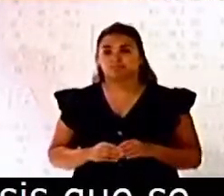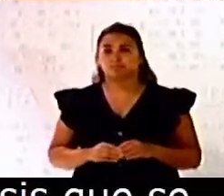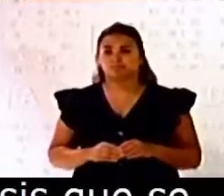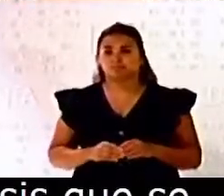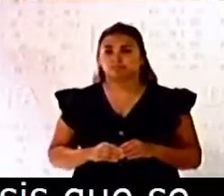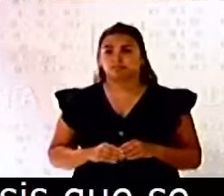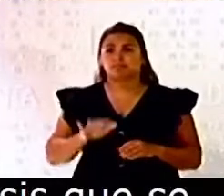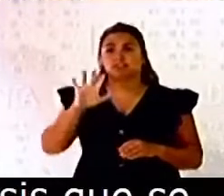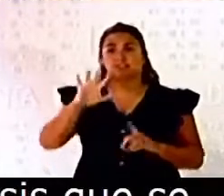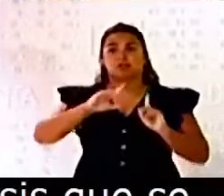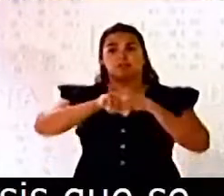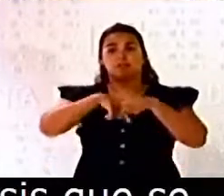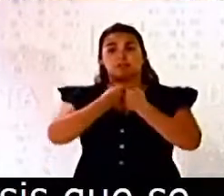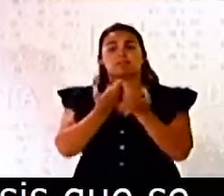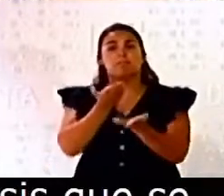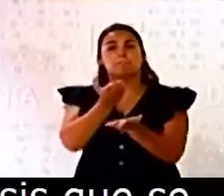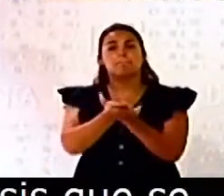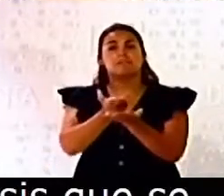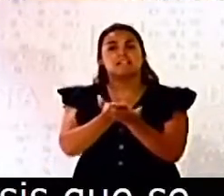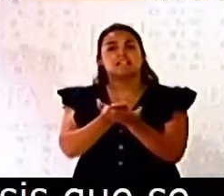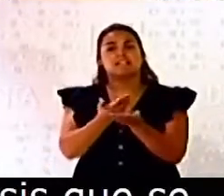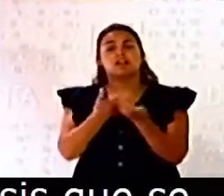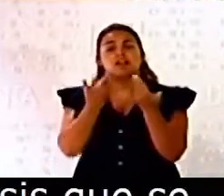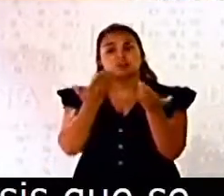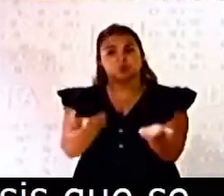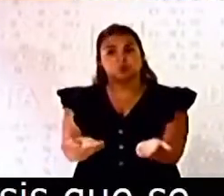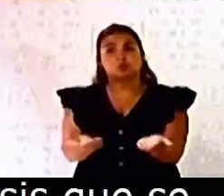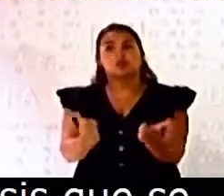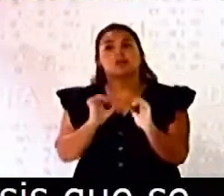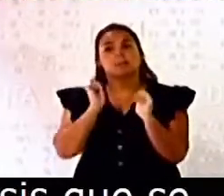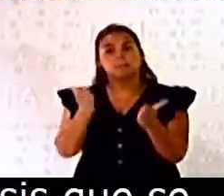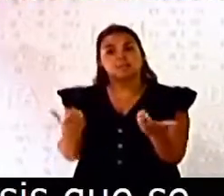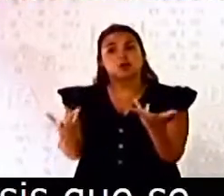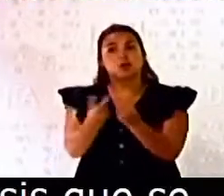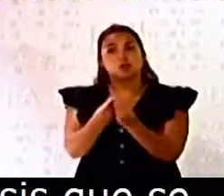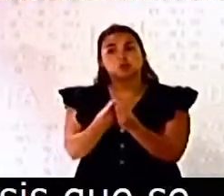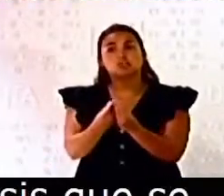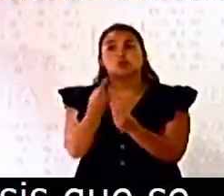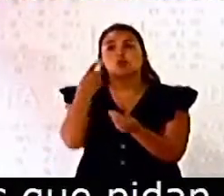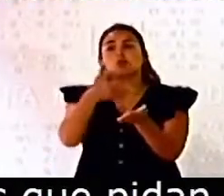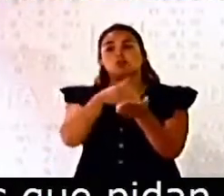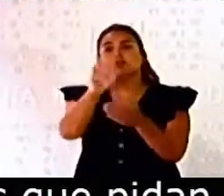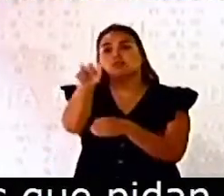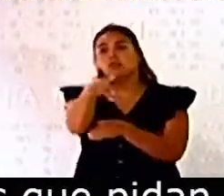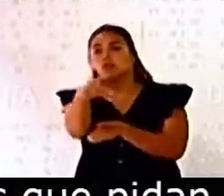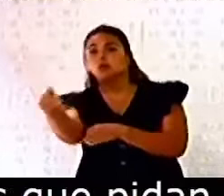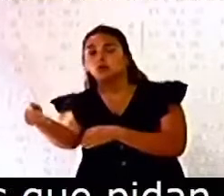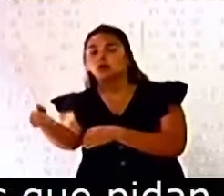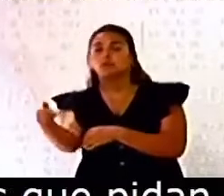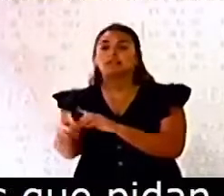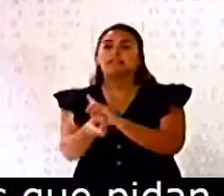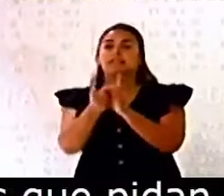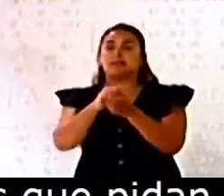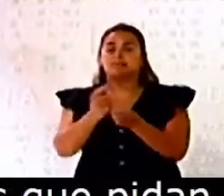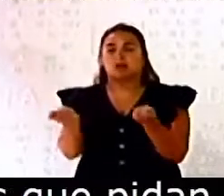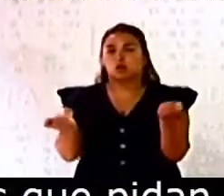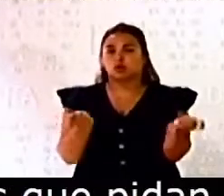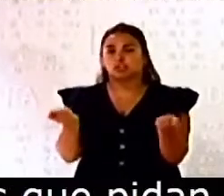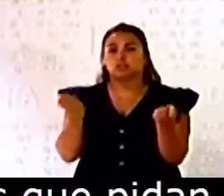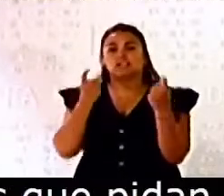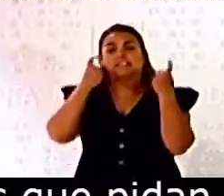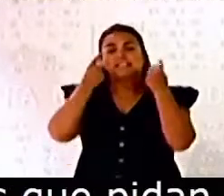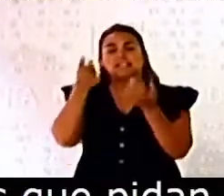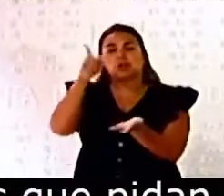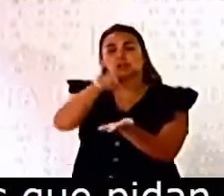5 familias que pidan una ayuda que pone en marcha la Junta con 1 millón de euros es un fracaso. ¿Qué hay que hacer? Cambiar la regulación y tentarlo otra